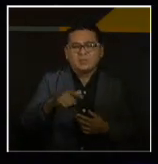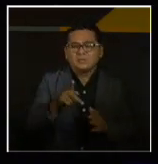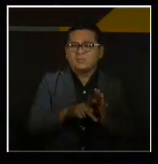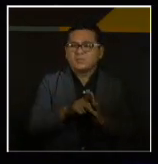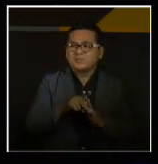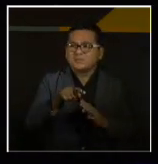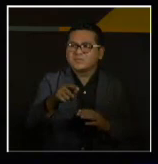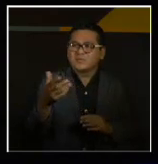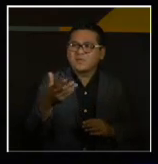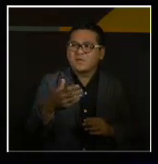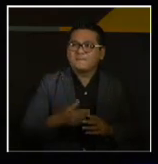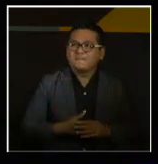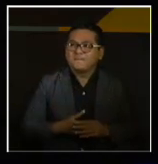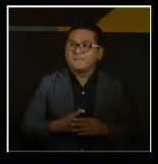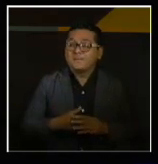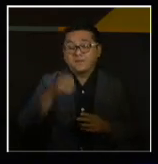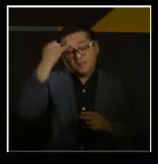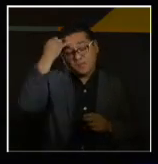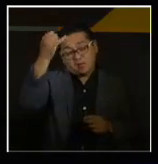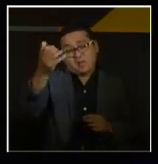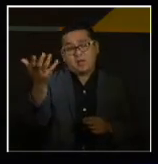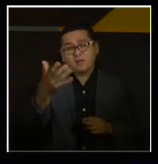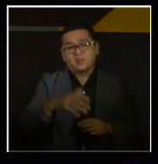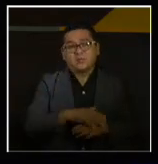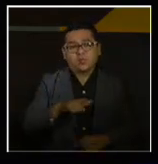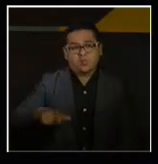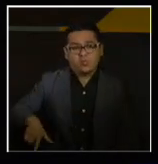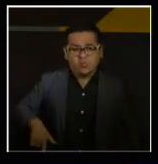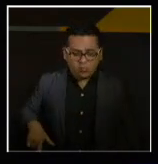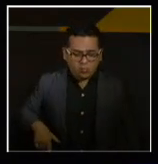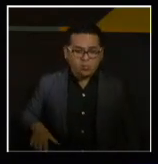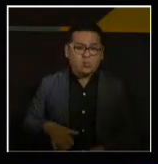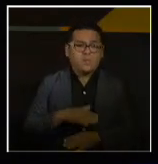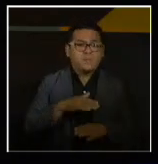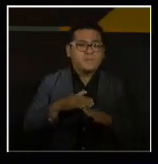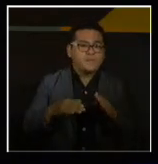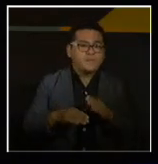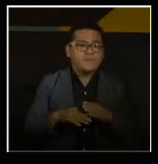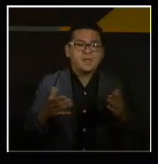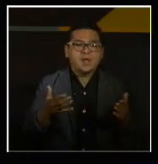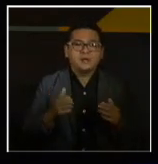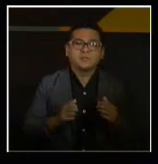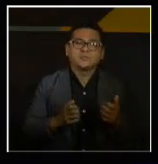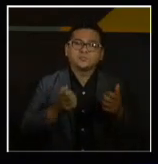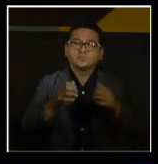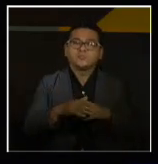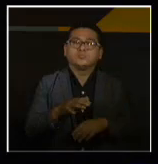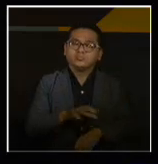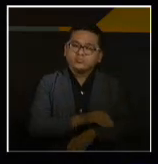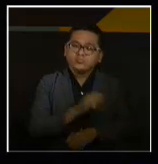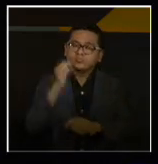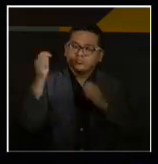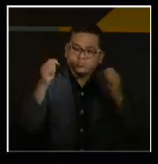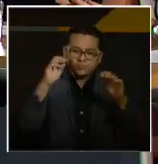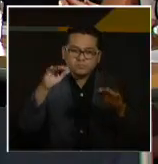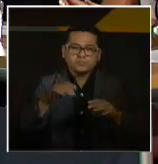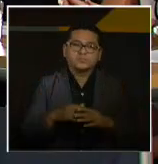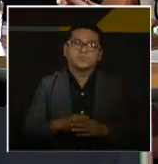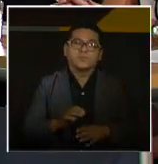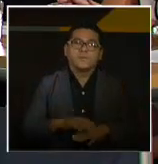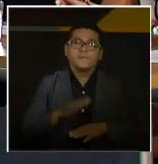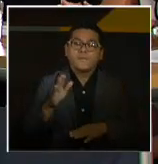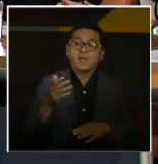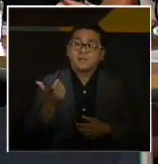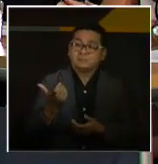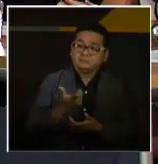proyectos estratégicos planea impulsar durante su gobierno en materia de infraestructura, energía, turismo para generar